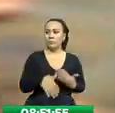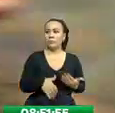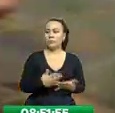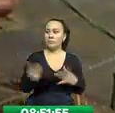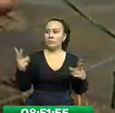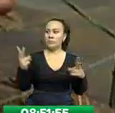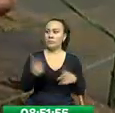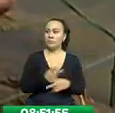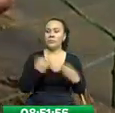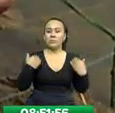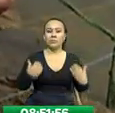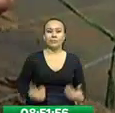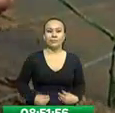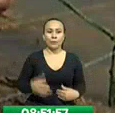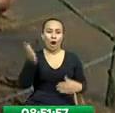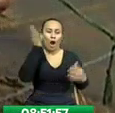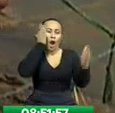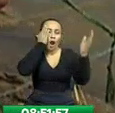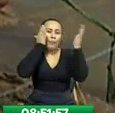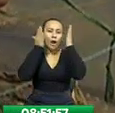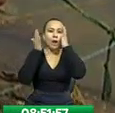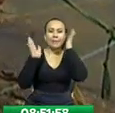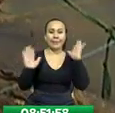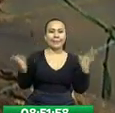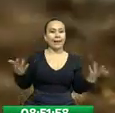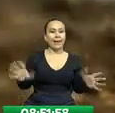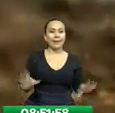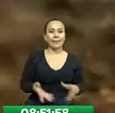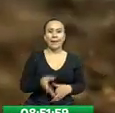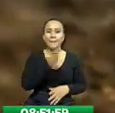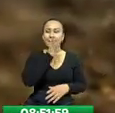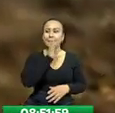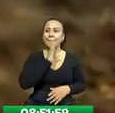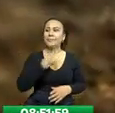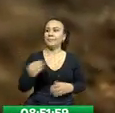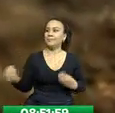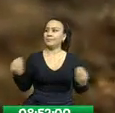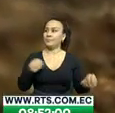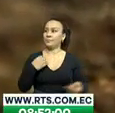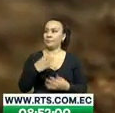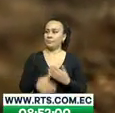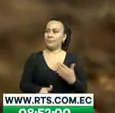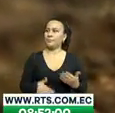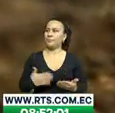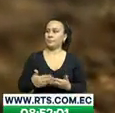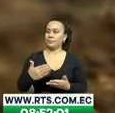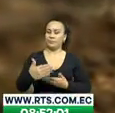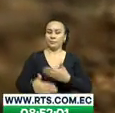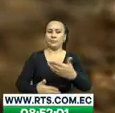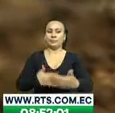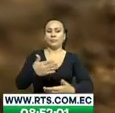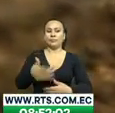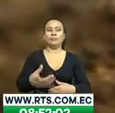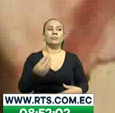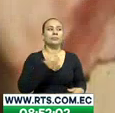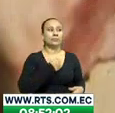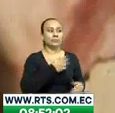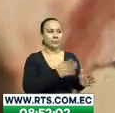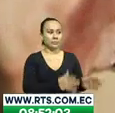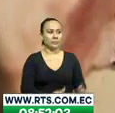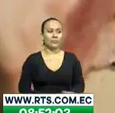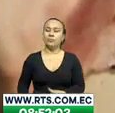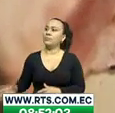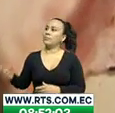El cuerpo no presentaba heridas de arma de fuego ni punzocortantes. Estaba sin zapatos, tampoco tenía documentos personales.